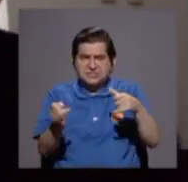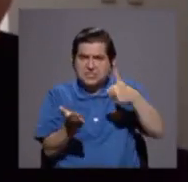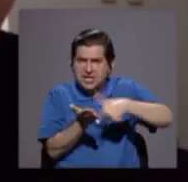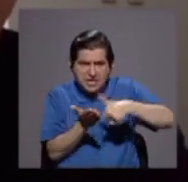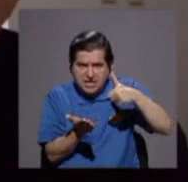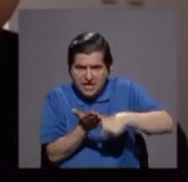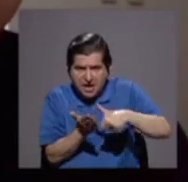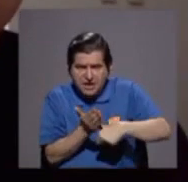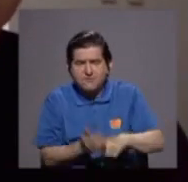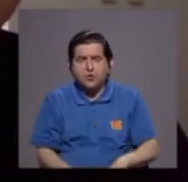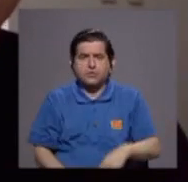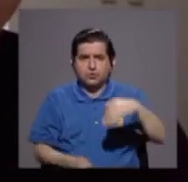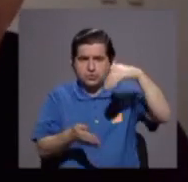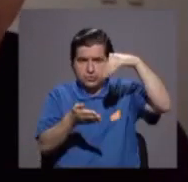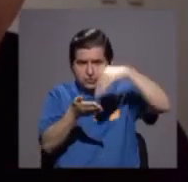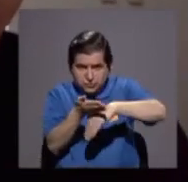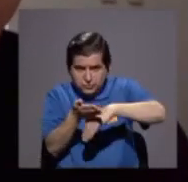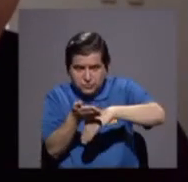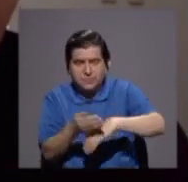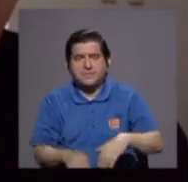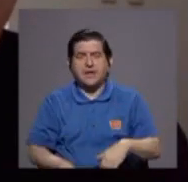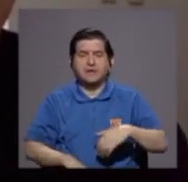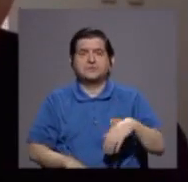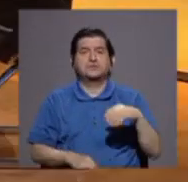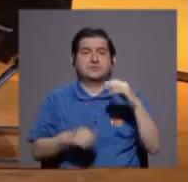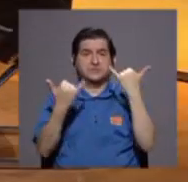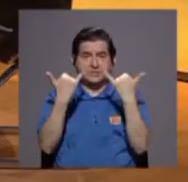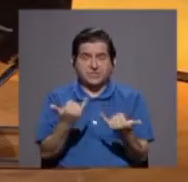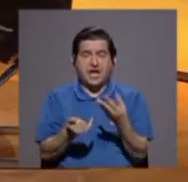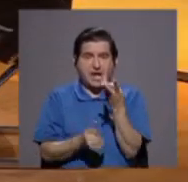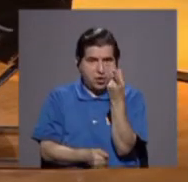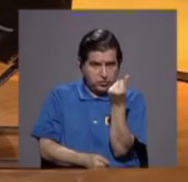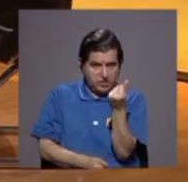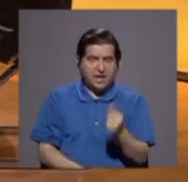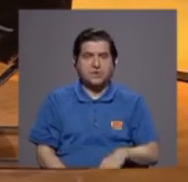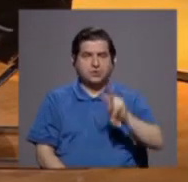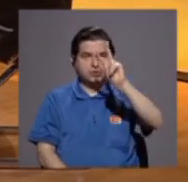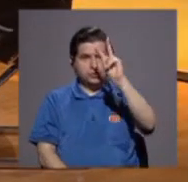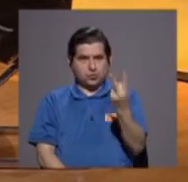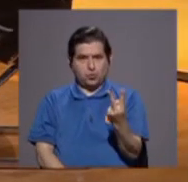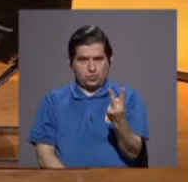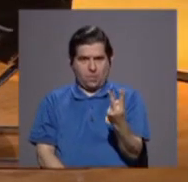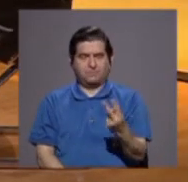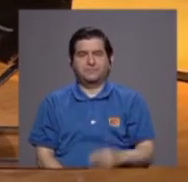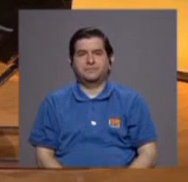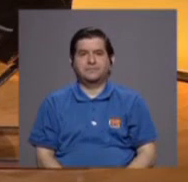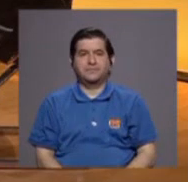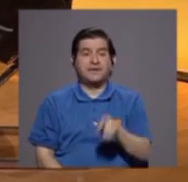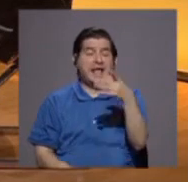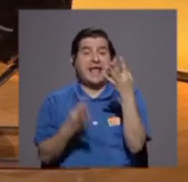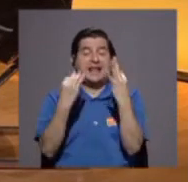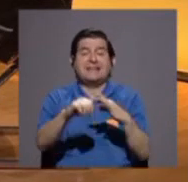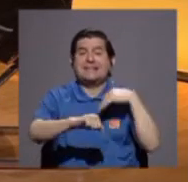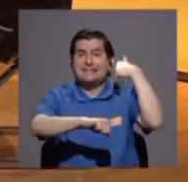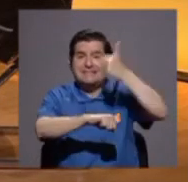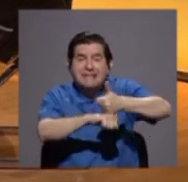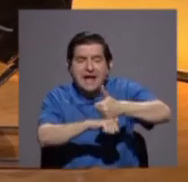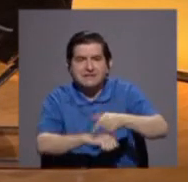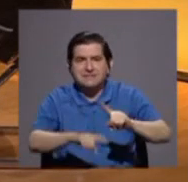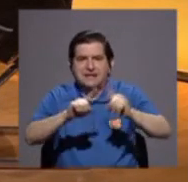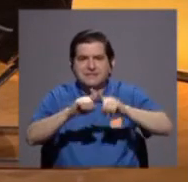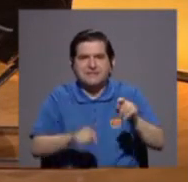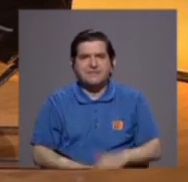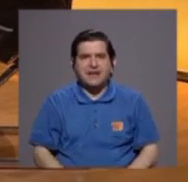votos por correo hayan sido debidamente contados. En segundo lugar, que trate de establecer una serie